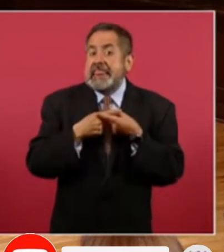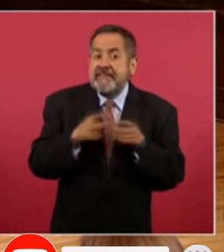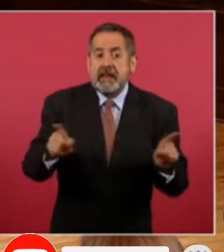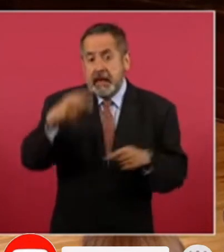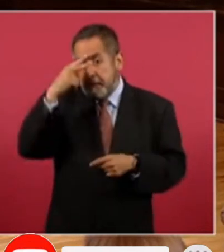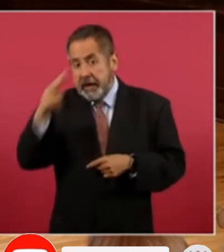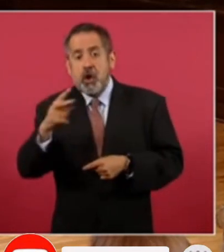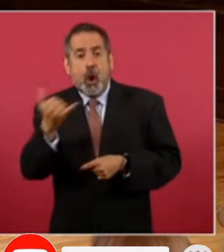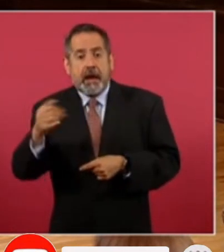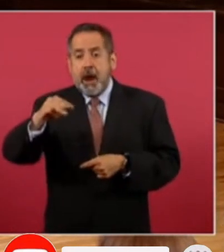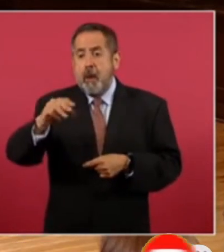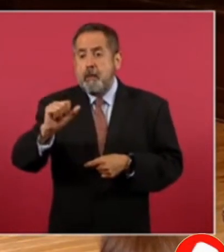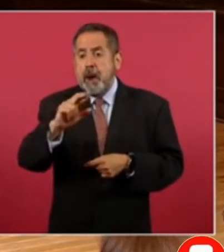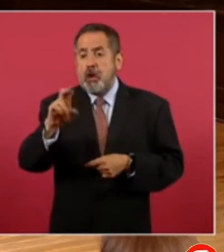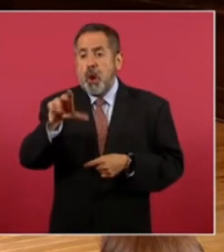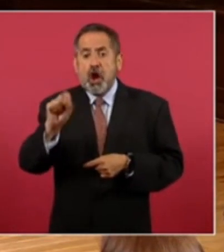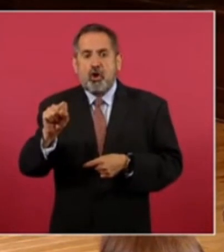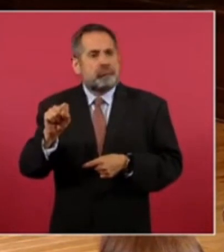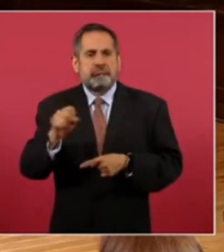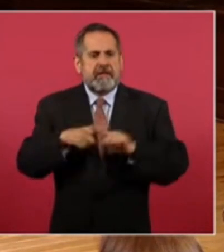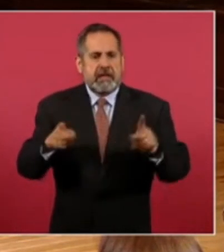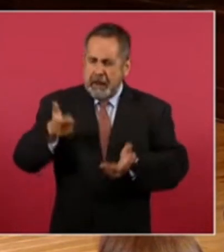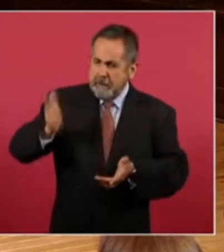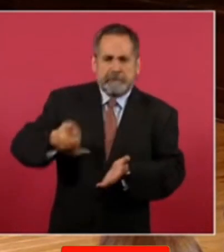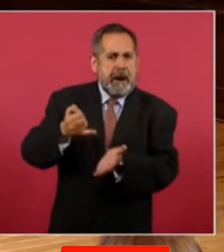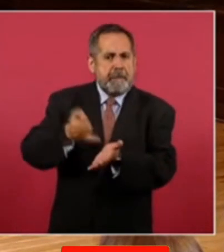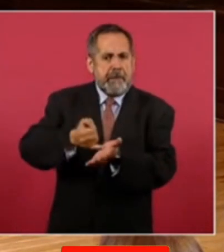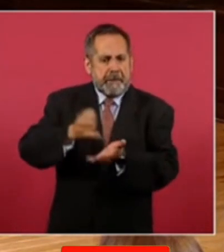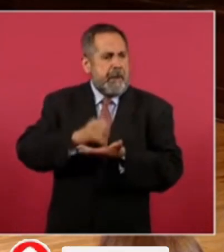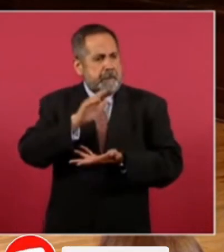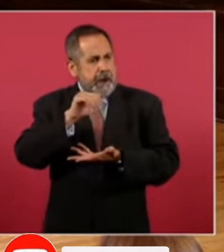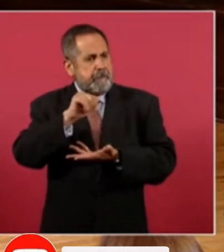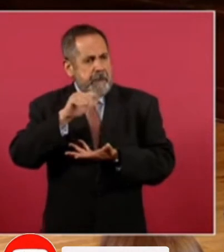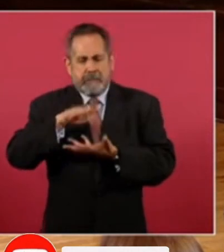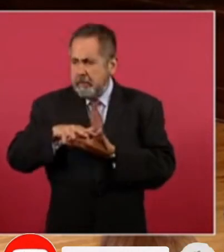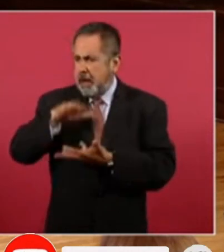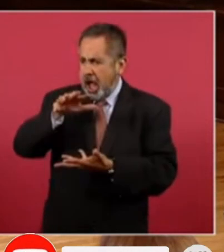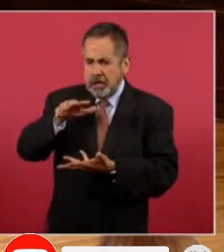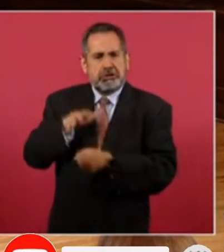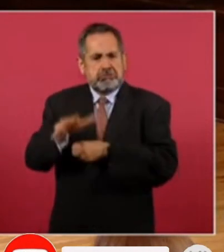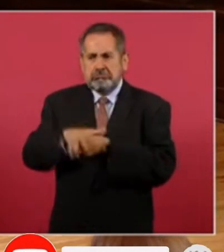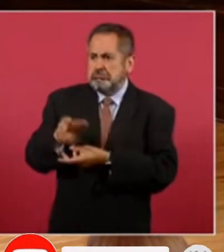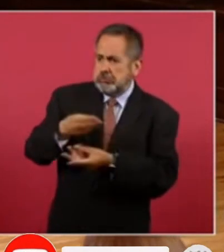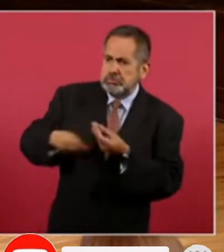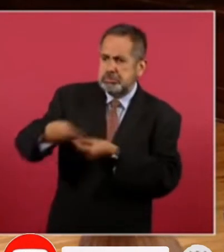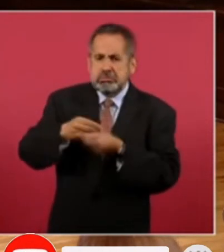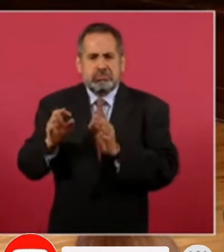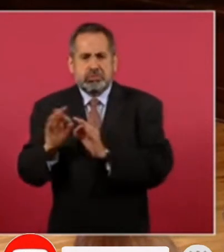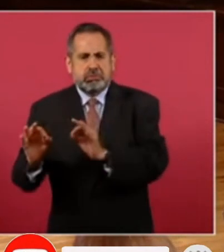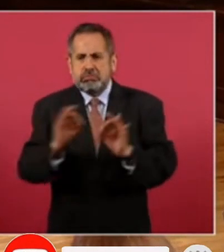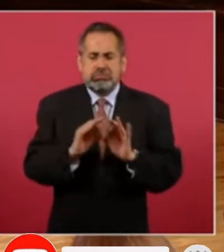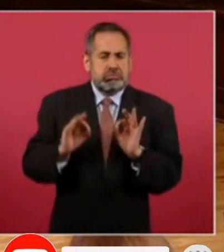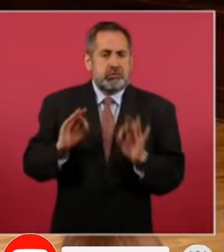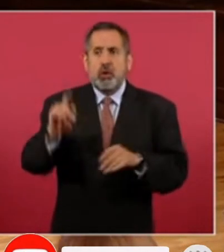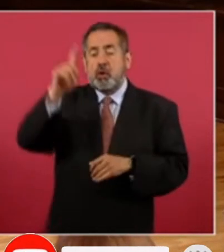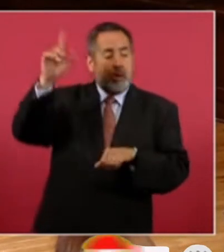Marruecos. Esta recaudación histórica le permitió a nuestro país mantener la calificación de inversión y conservar